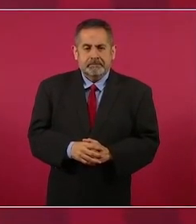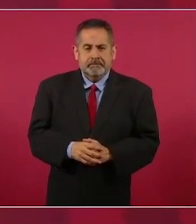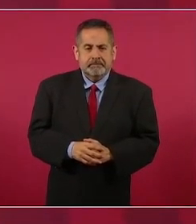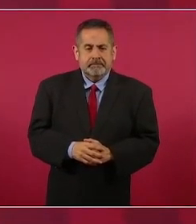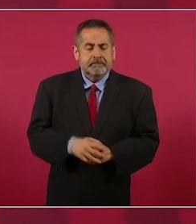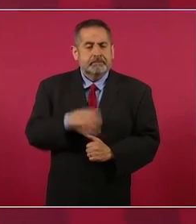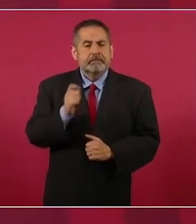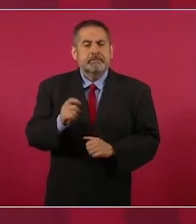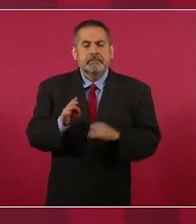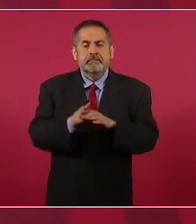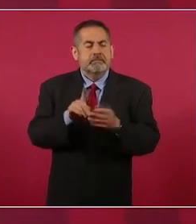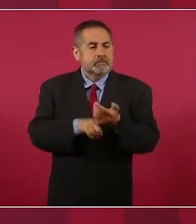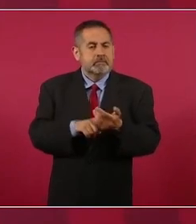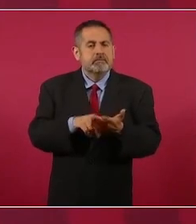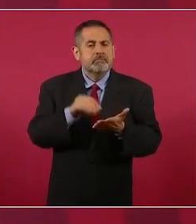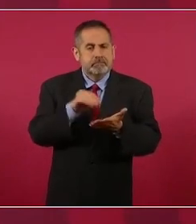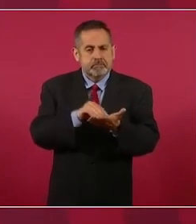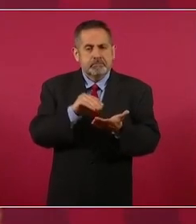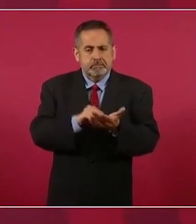es que todavía hay